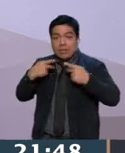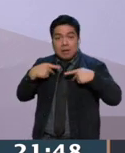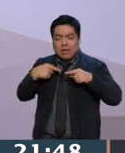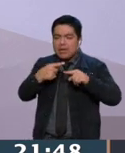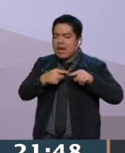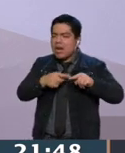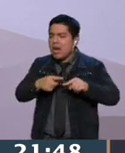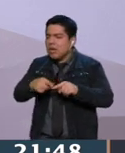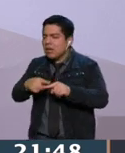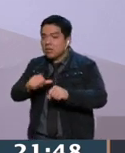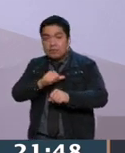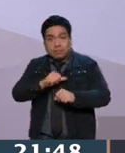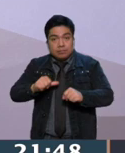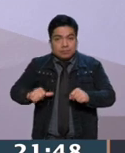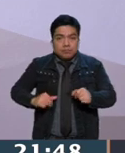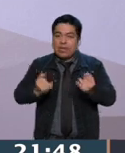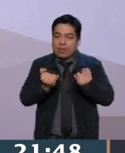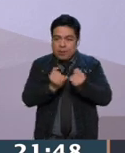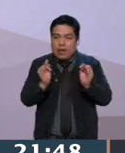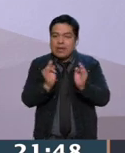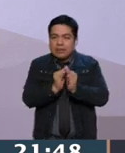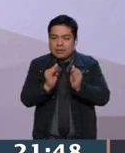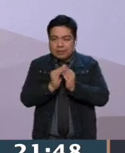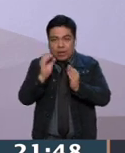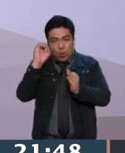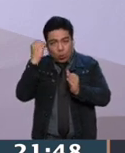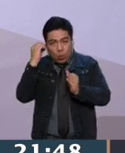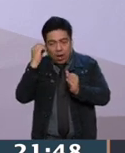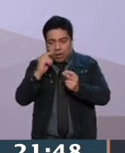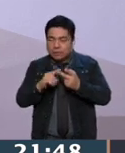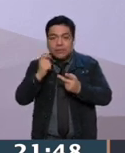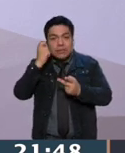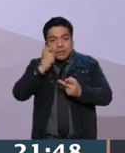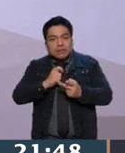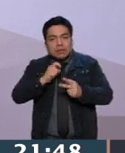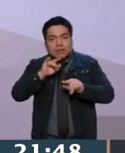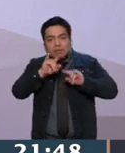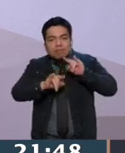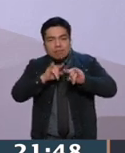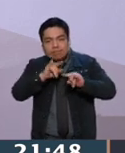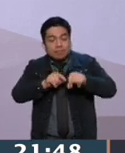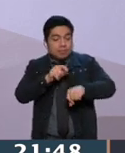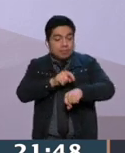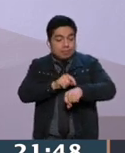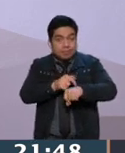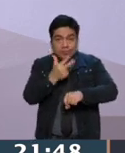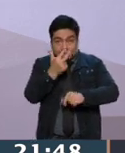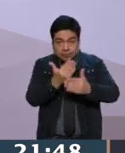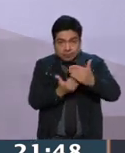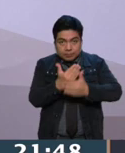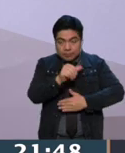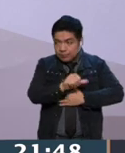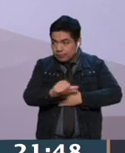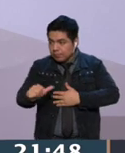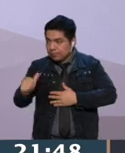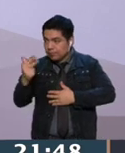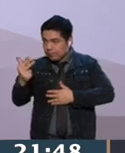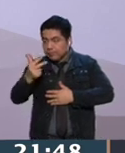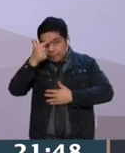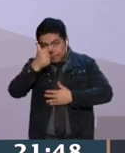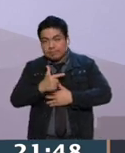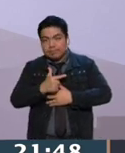distintas alcaldías, así como tamaleros originarios de Oaxaca y Guerrero. La feria tiene un horario de 8 de la mañana a 8 de la